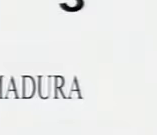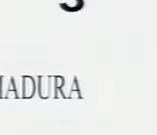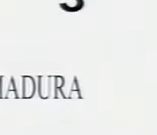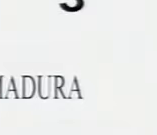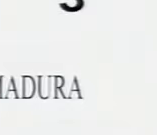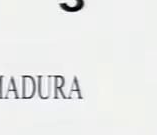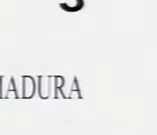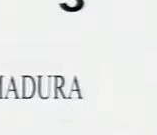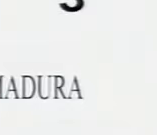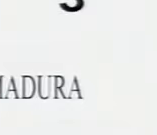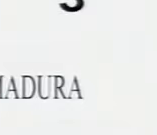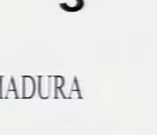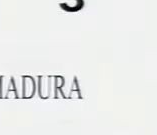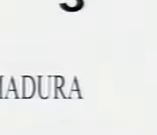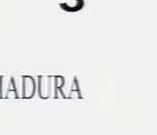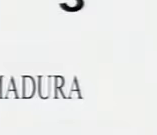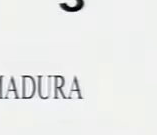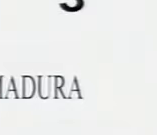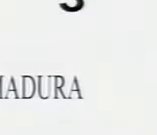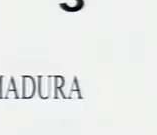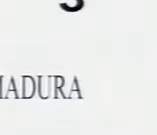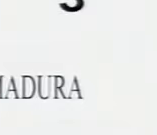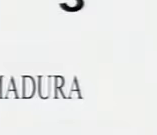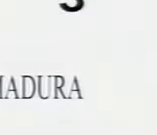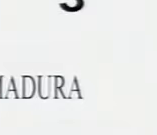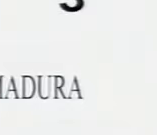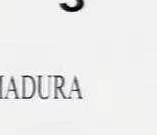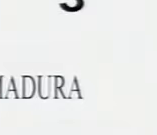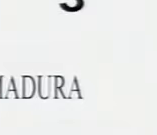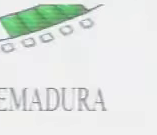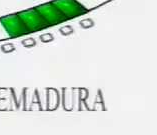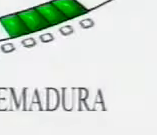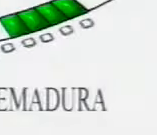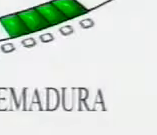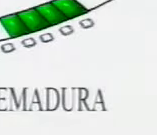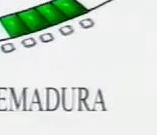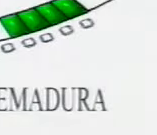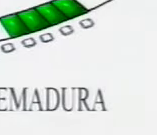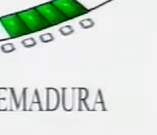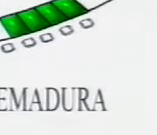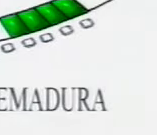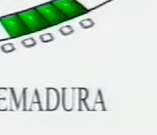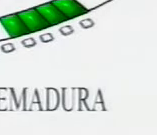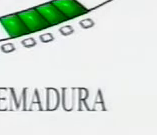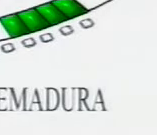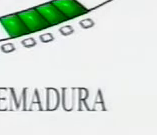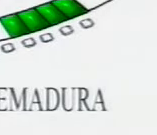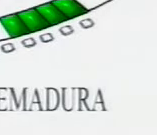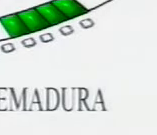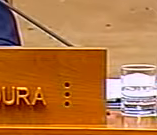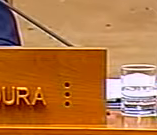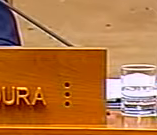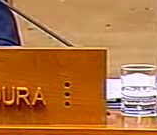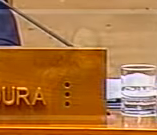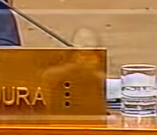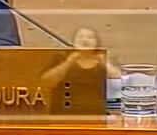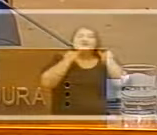3. Queda aprobada la sección 11. Sección 12. Consejería de Agricultura, Desarrollo Rural, Medio Ambiente y